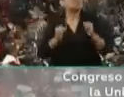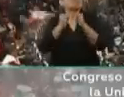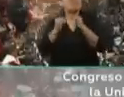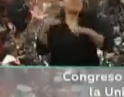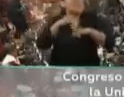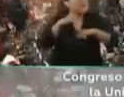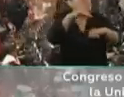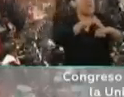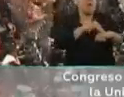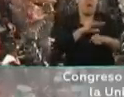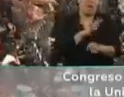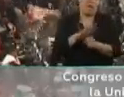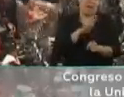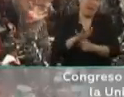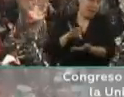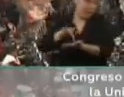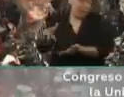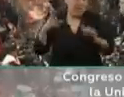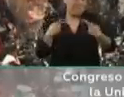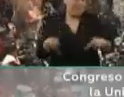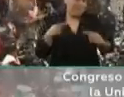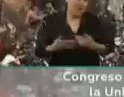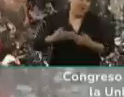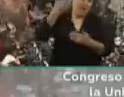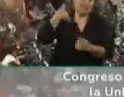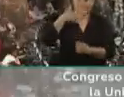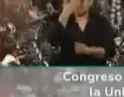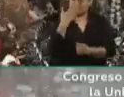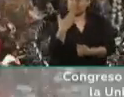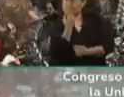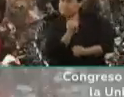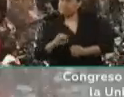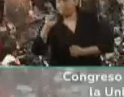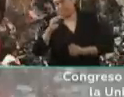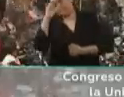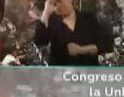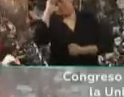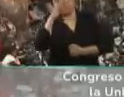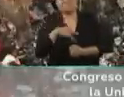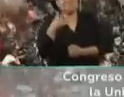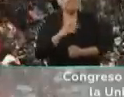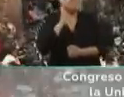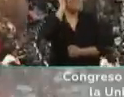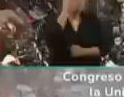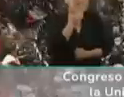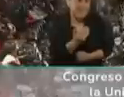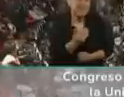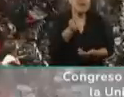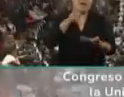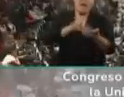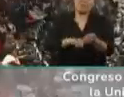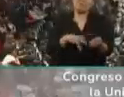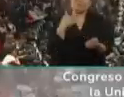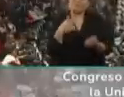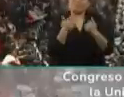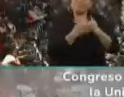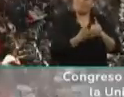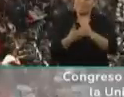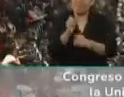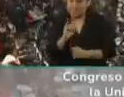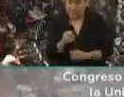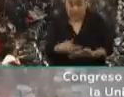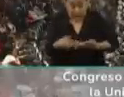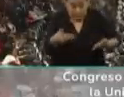hombres y mujeres talentosos, con altura de miras, con generosidad. Hoy nuestro reto